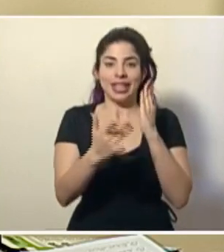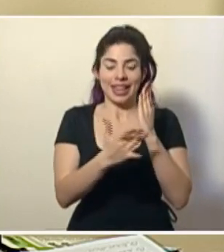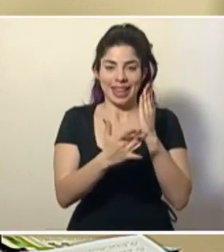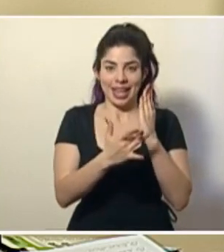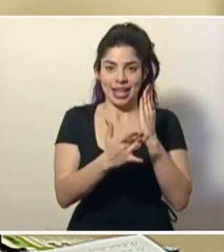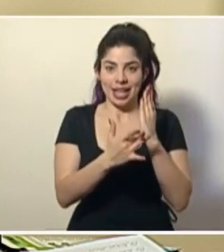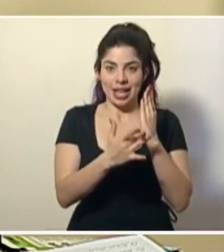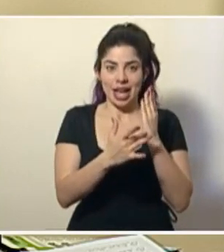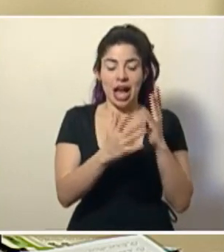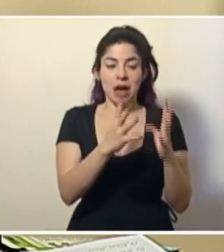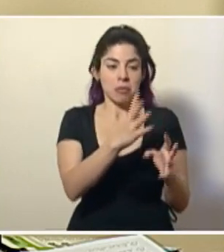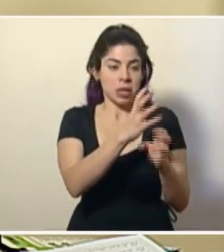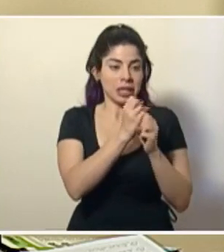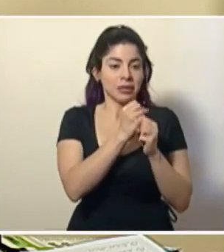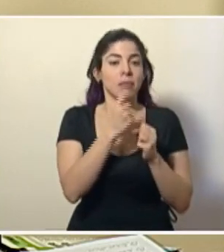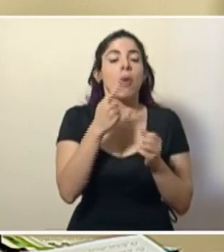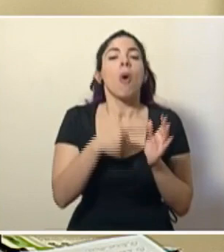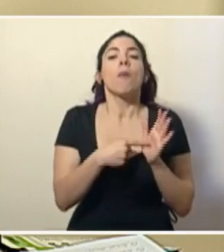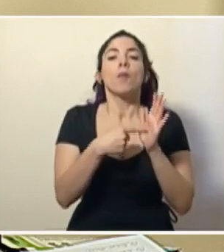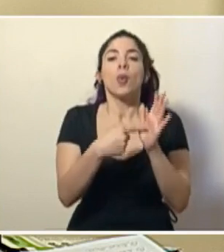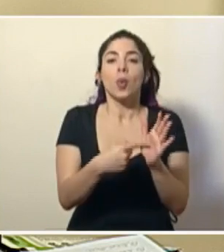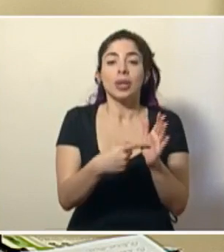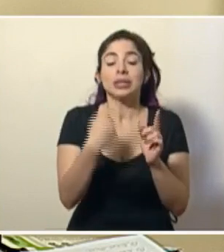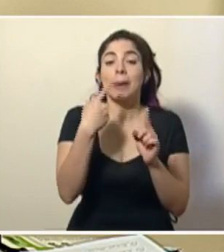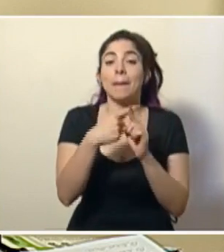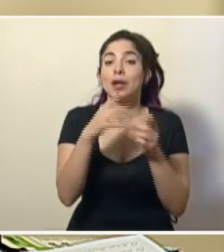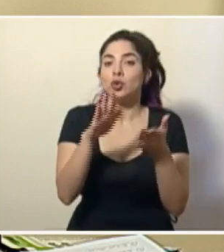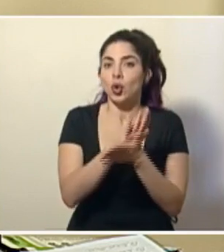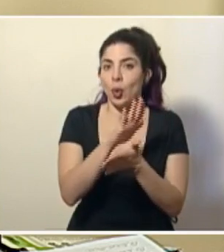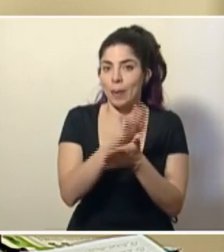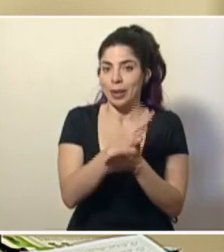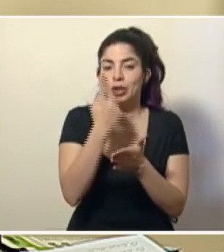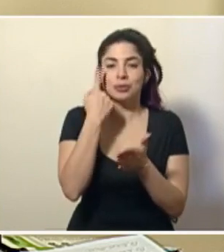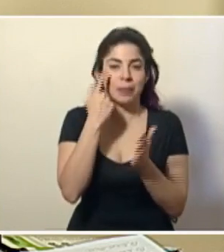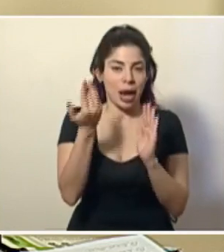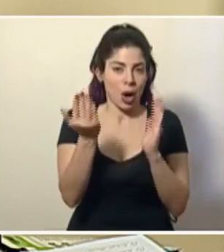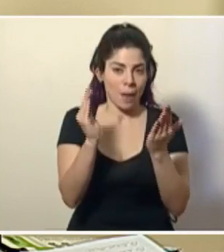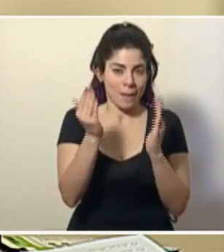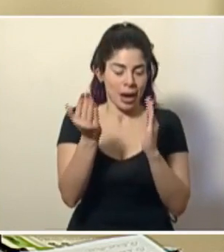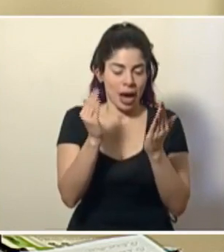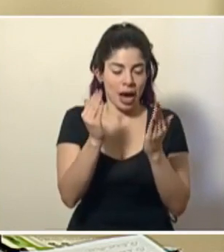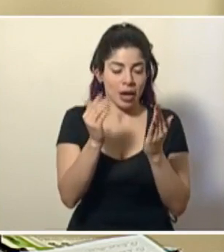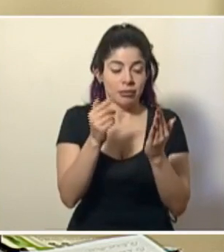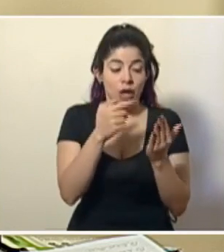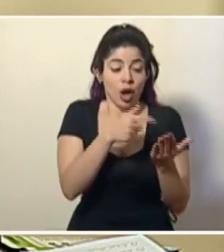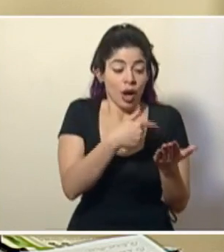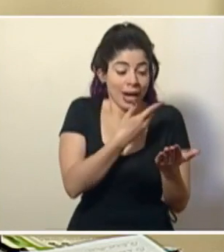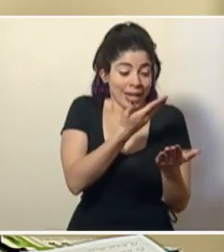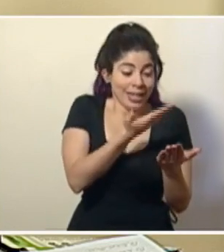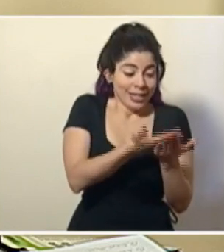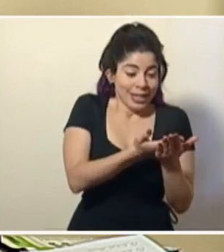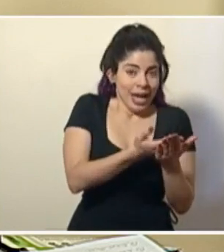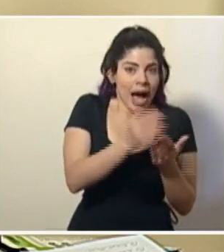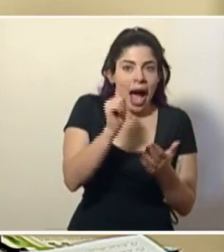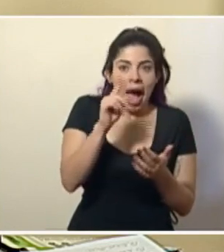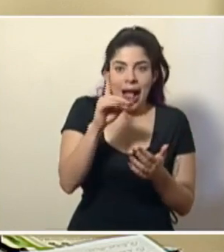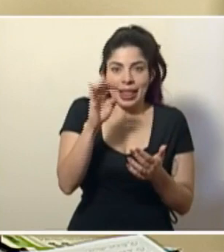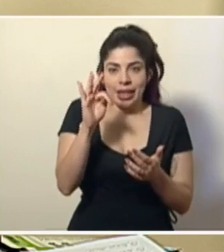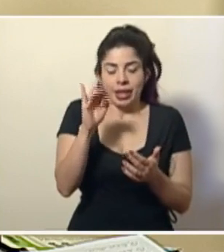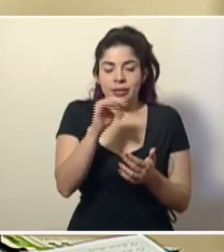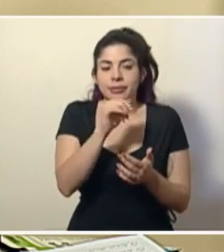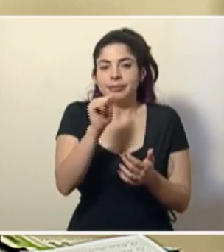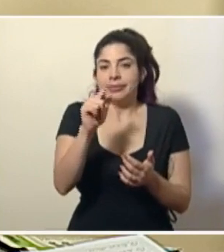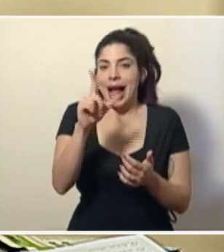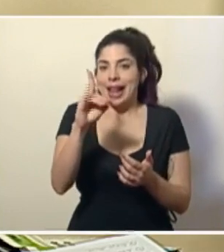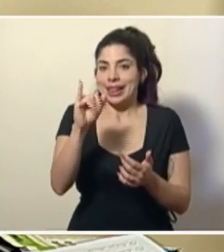técnica unas muestras y los documentos para cotejar lo que está ingresando en el ALDI, en el área